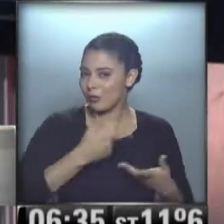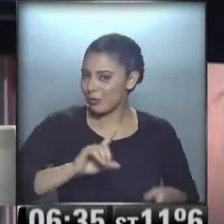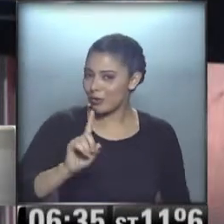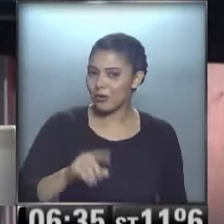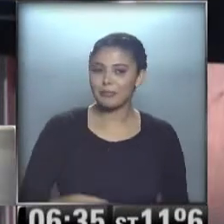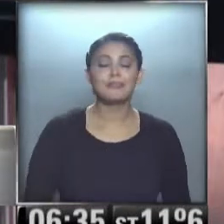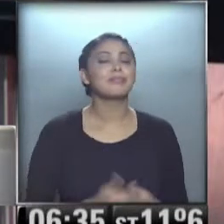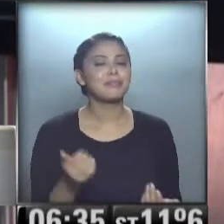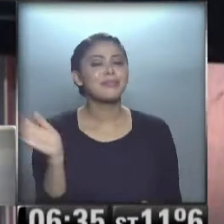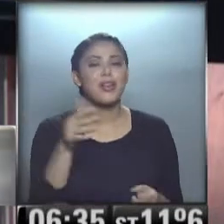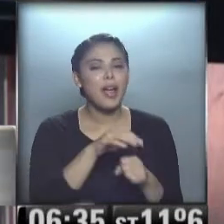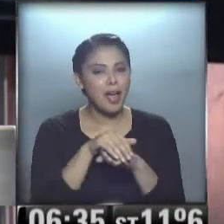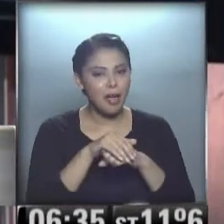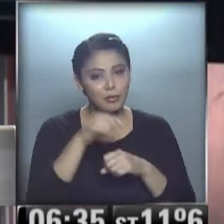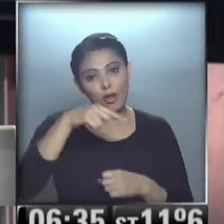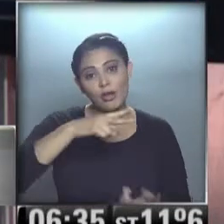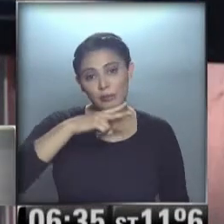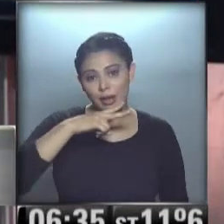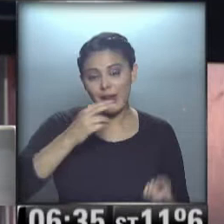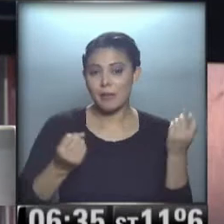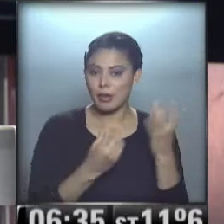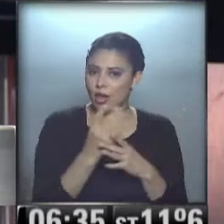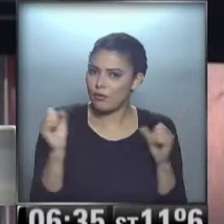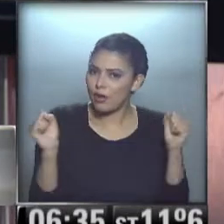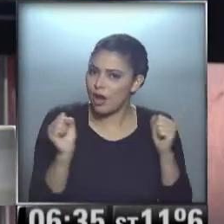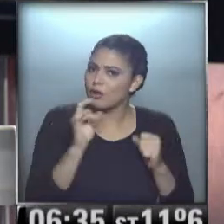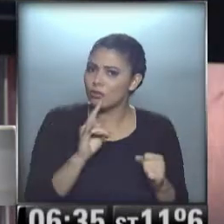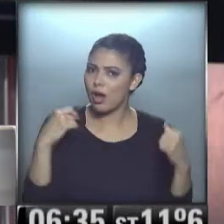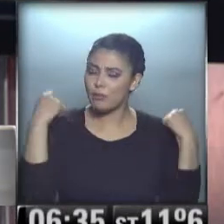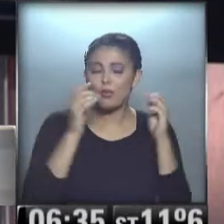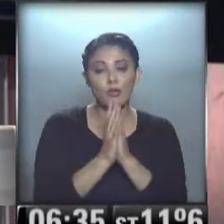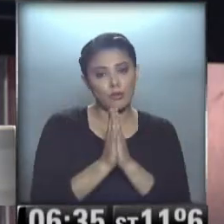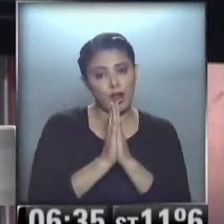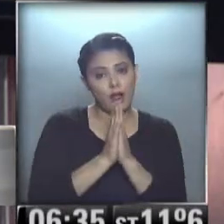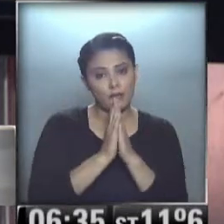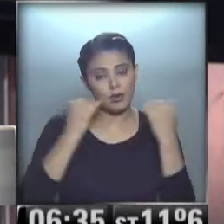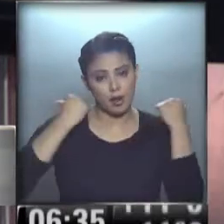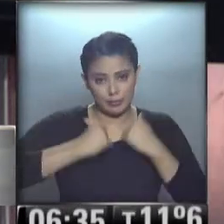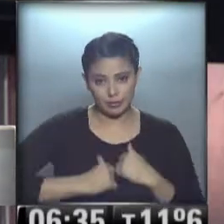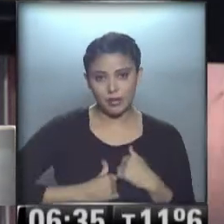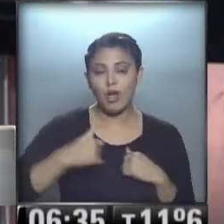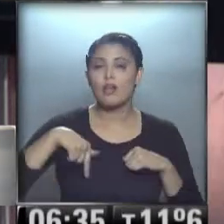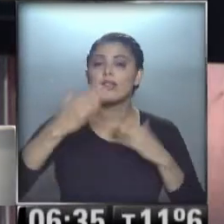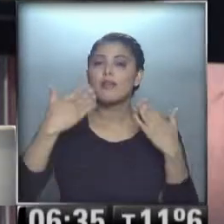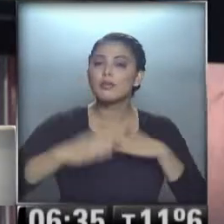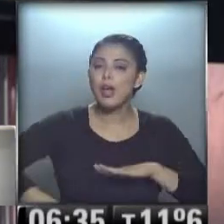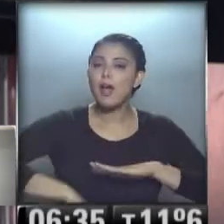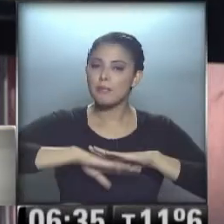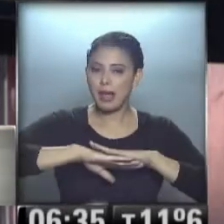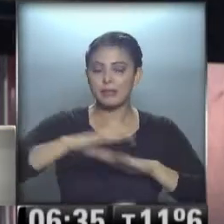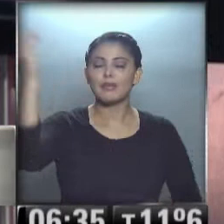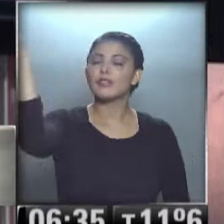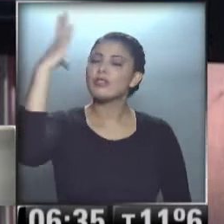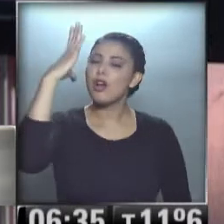bien. Queridos amigos, es viernes, la mañana está fresquita, abríguense, por favor. La máxima prevista para hoy, con mucho, mucho